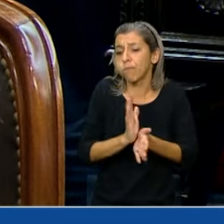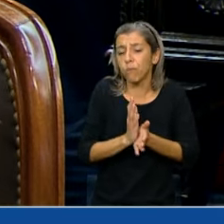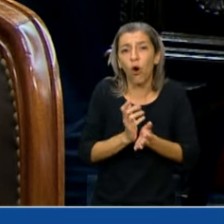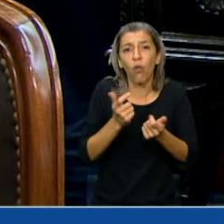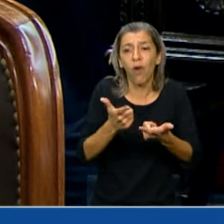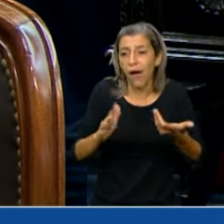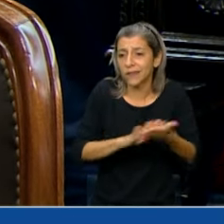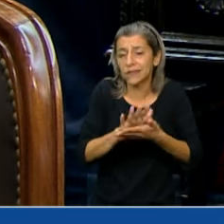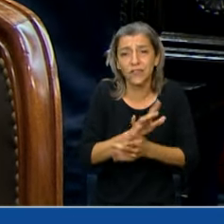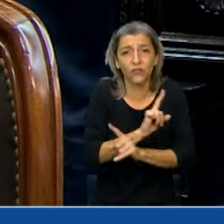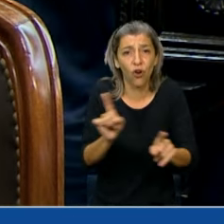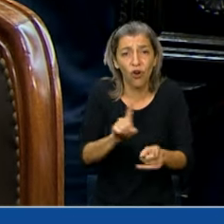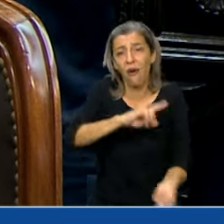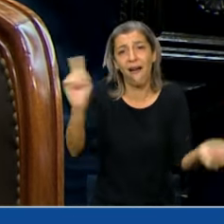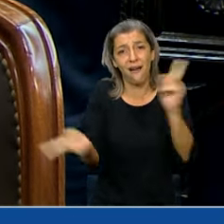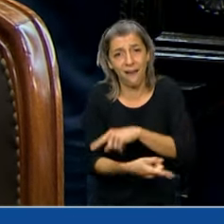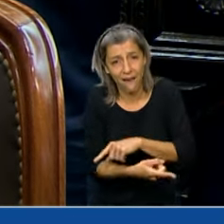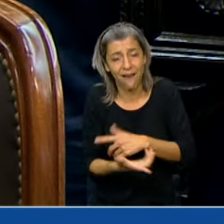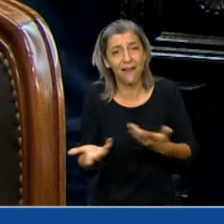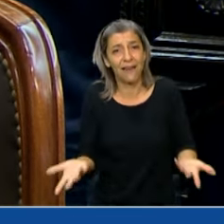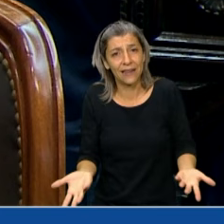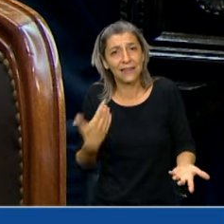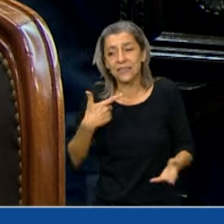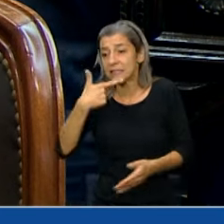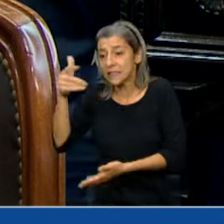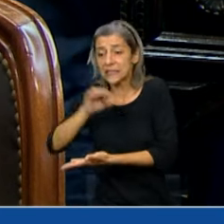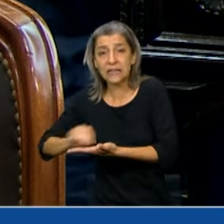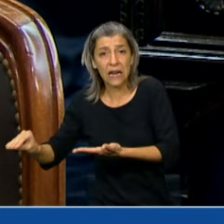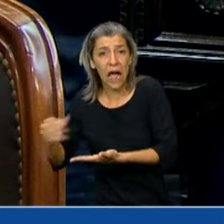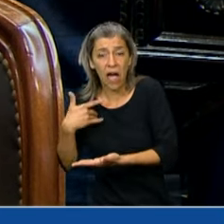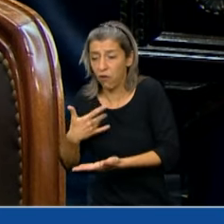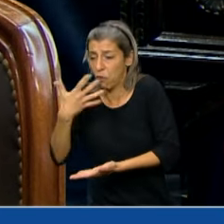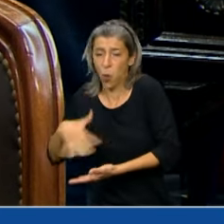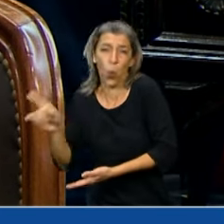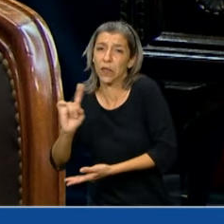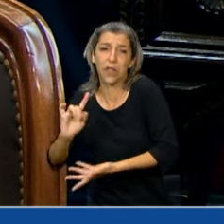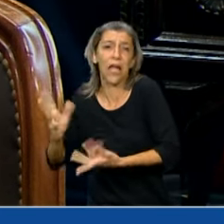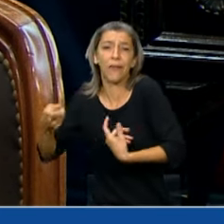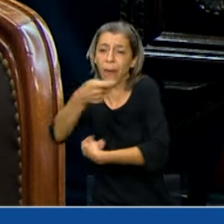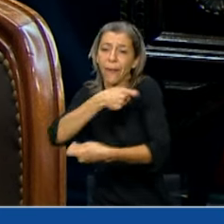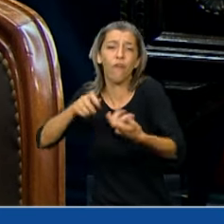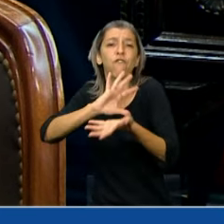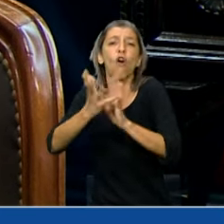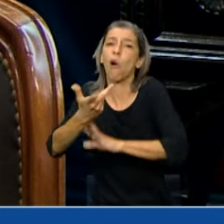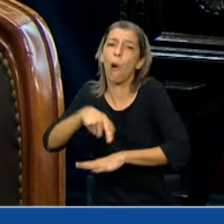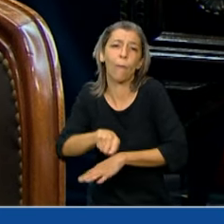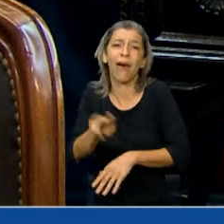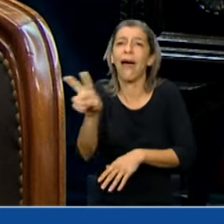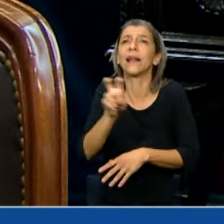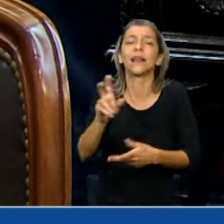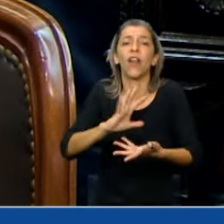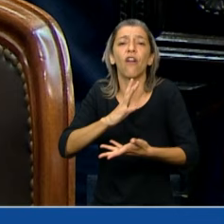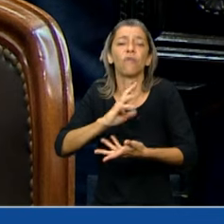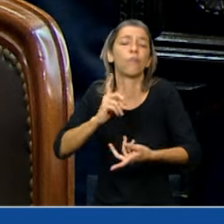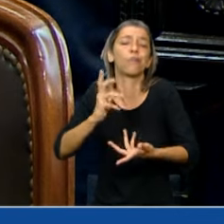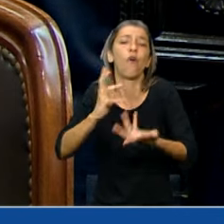duda el senado sin comprender cómo funciona el mercado de alquileres y no voy a volver a repetir que es un